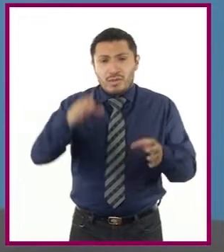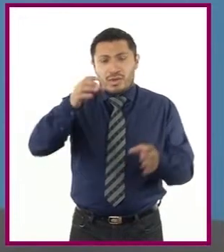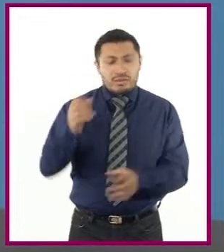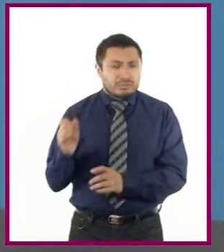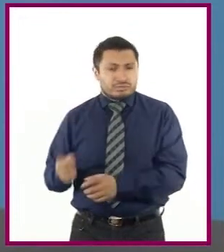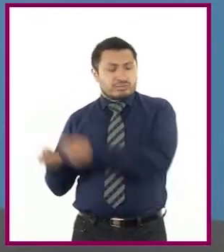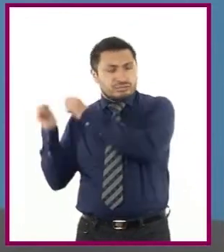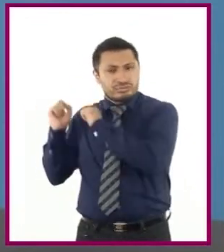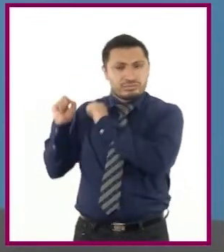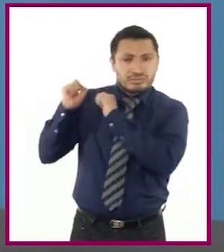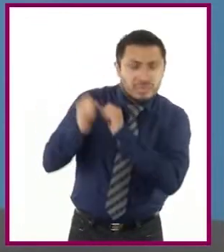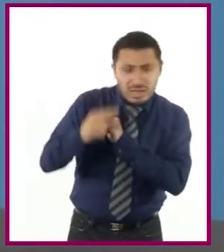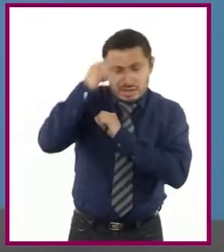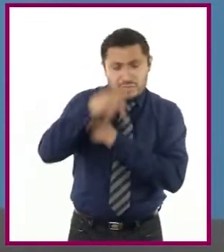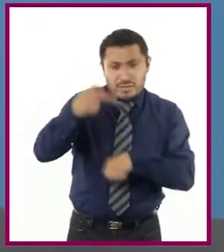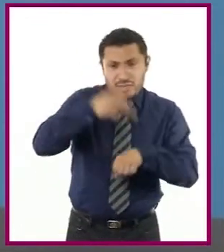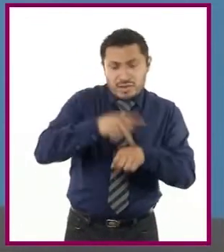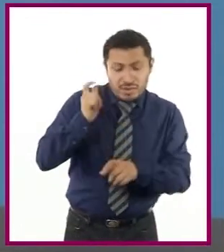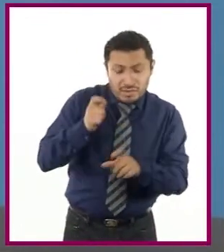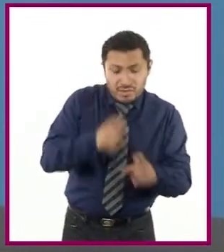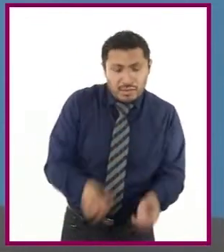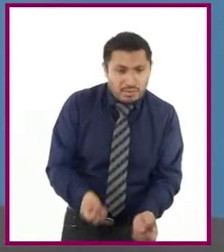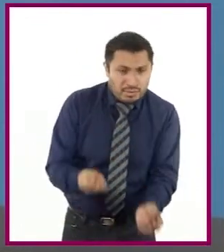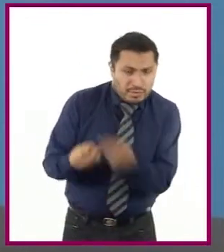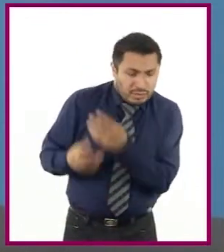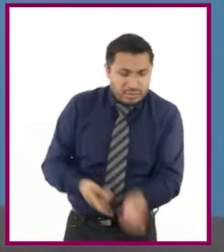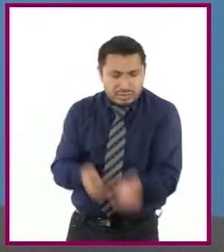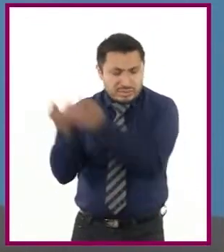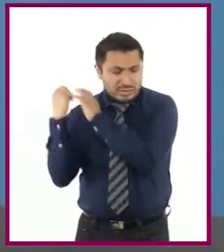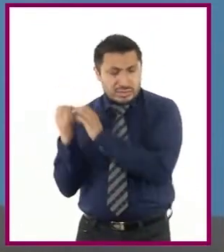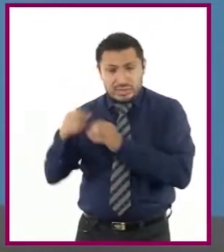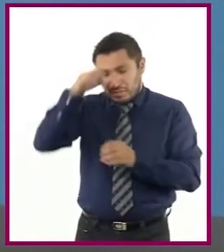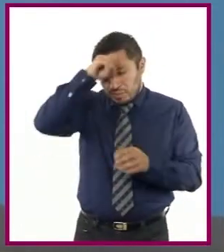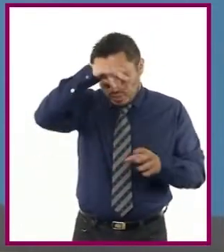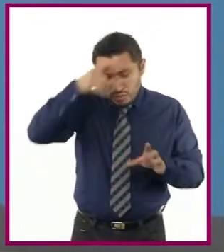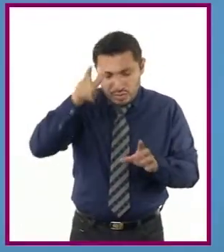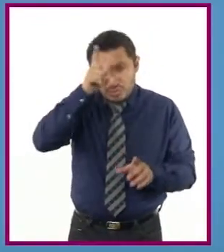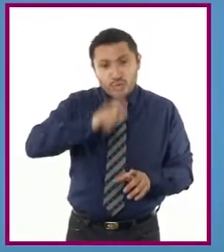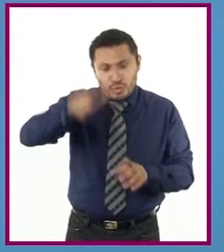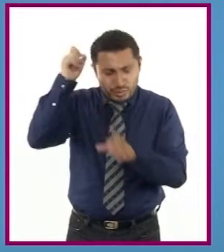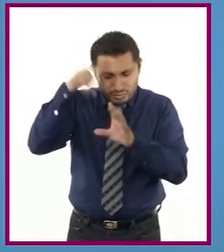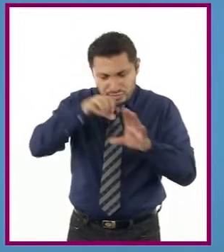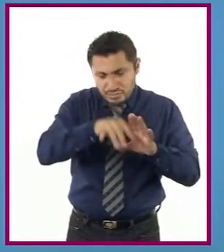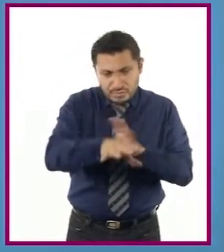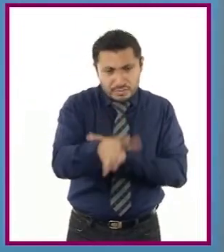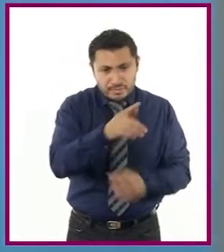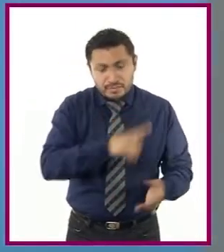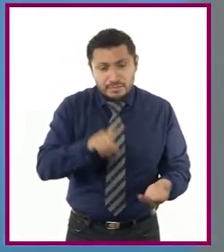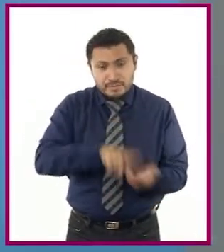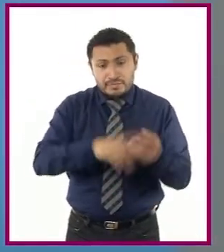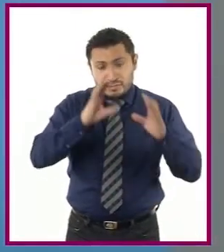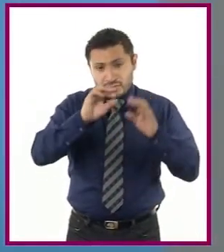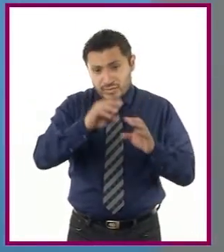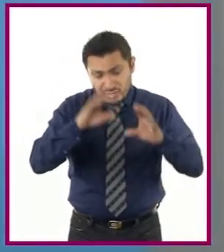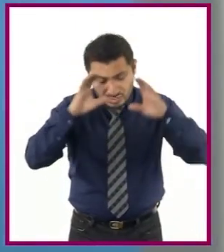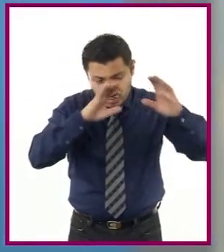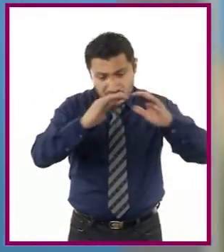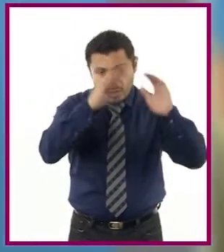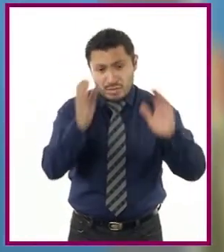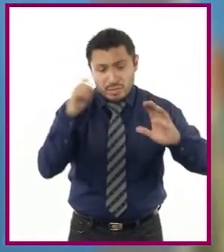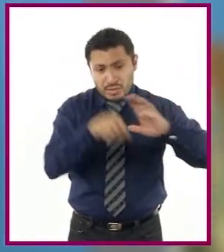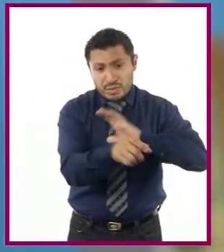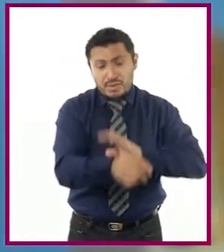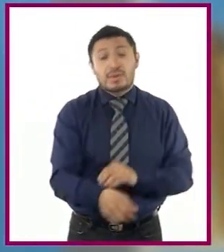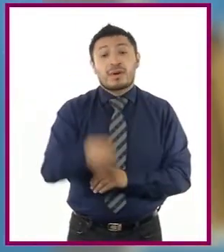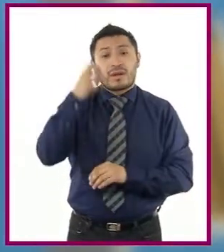para extraer las piedras de las minas y para alumbrar el interior de las excavaciones. La minería, en estricto